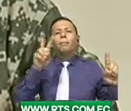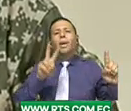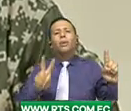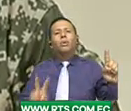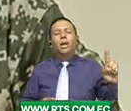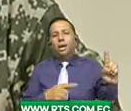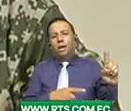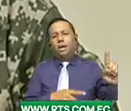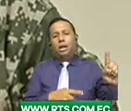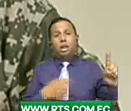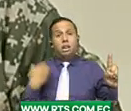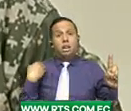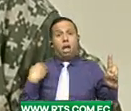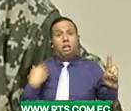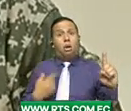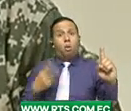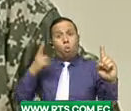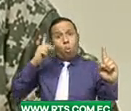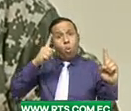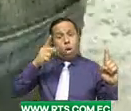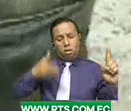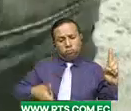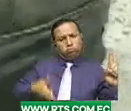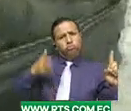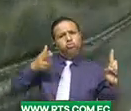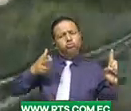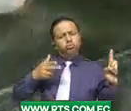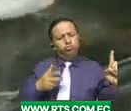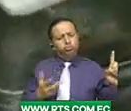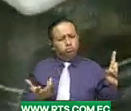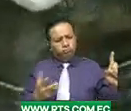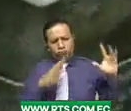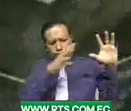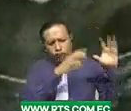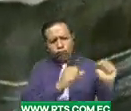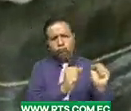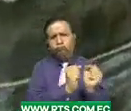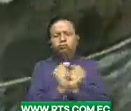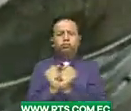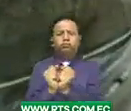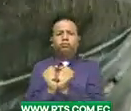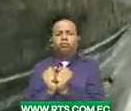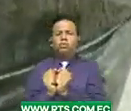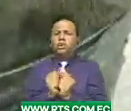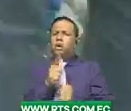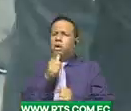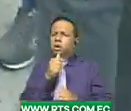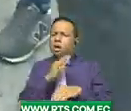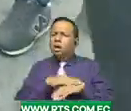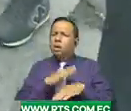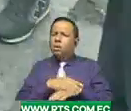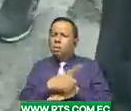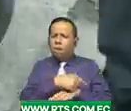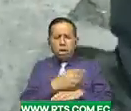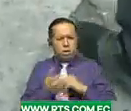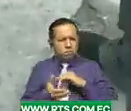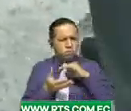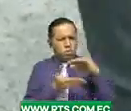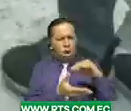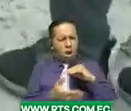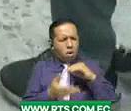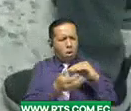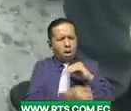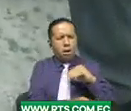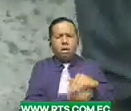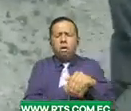en posesión de un revólver y una subametralladora. De ahí que se trata de identificar quiénes estarían detrás del acopio de las drogas, el